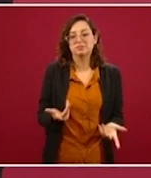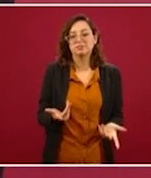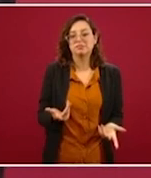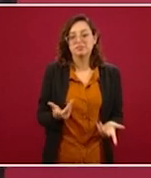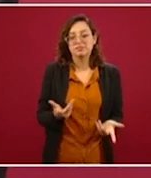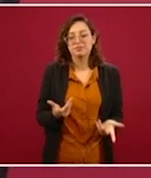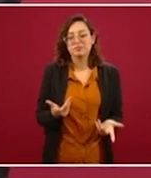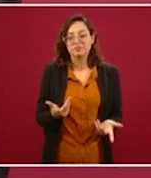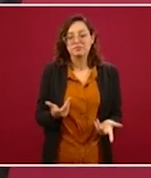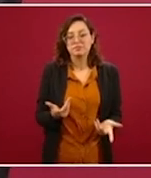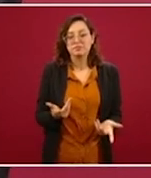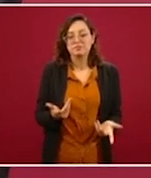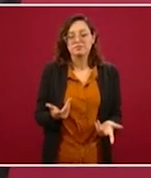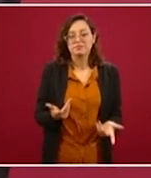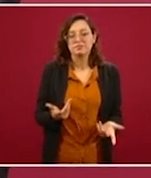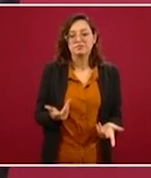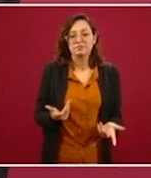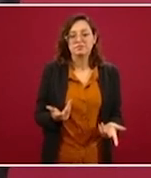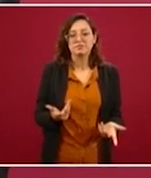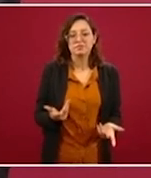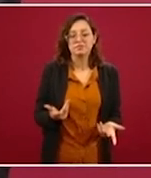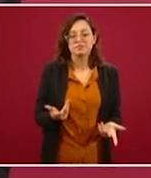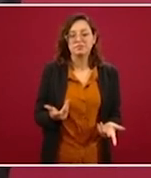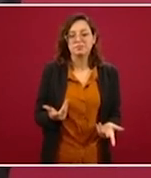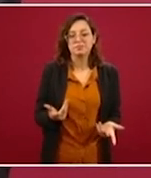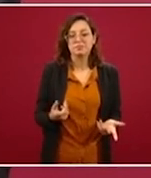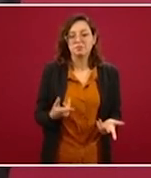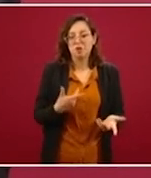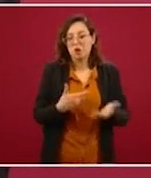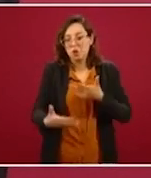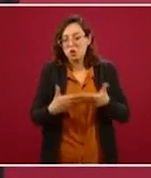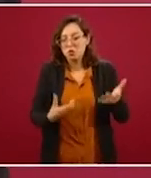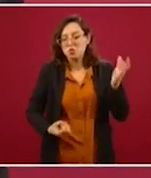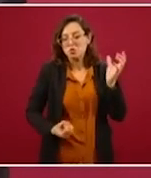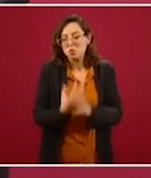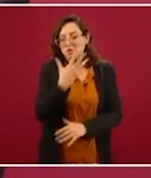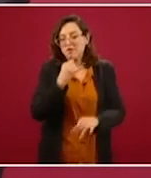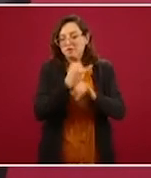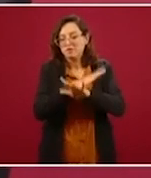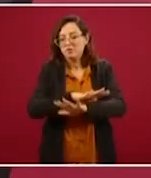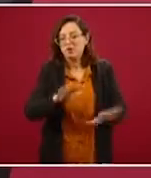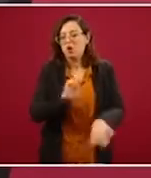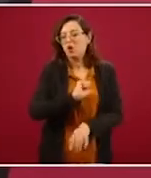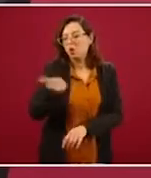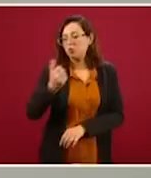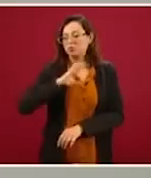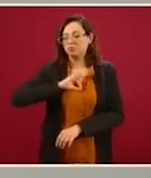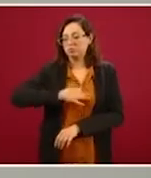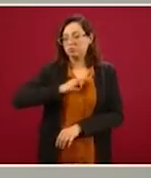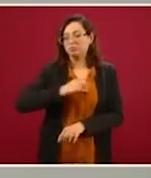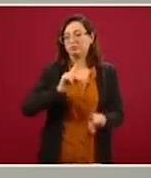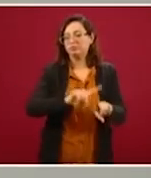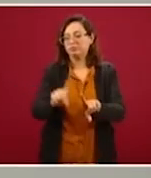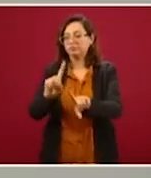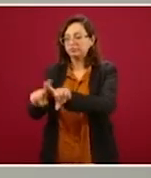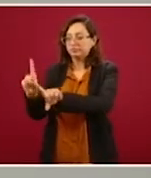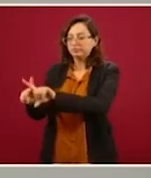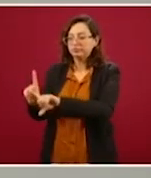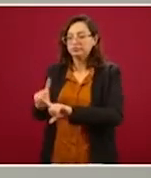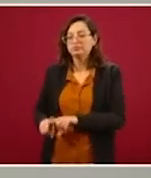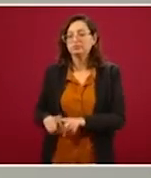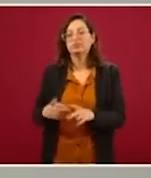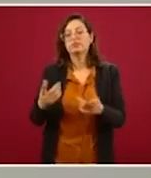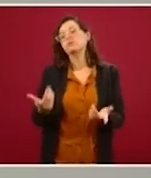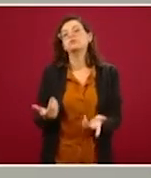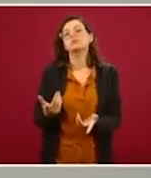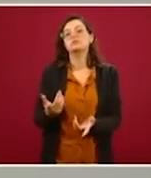las partes de expresión novedosa junto con otros virus, como saben ustedes, el SARS, que tuvo